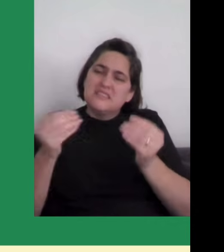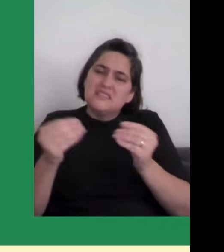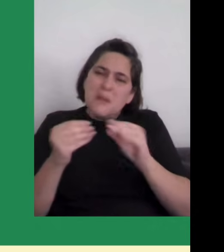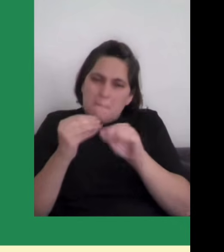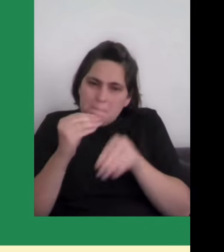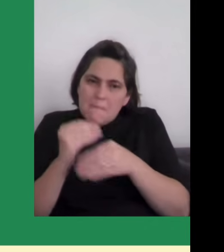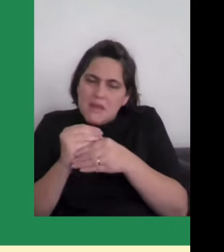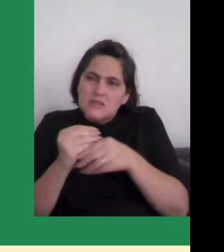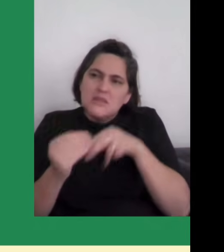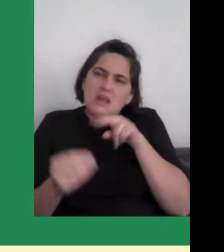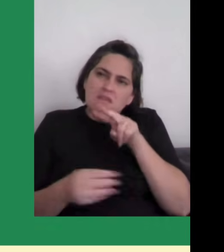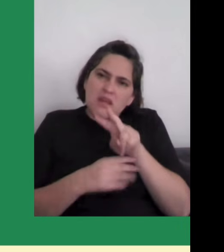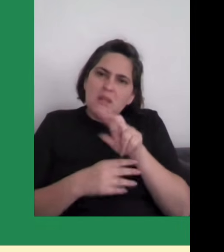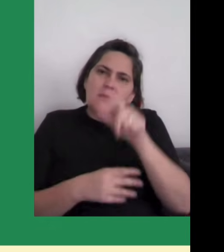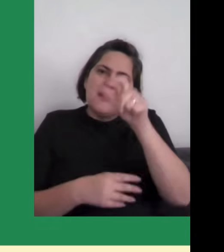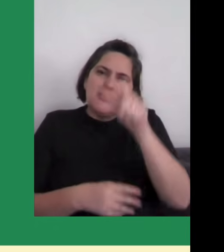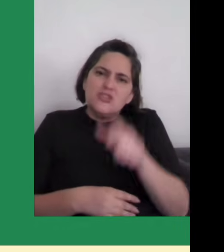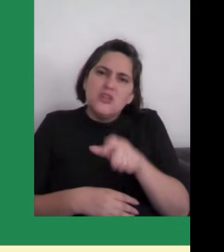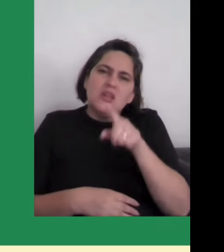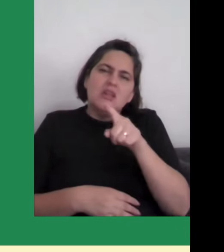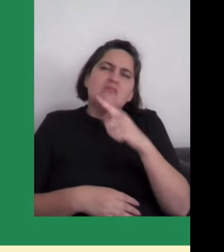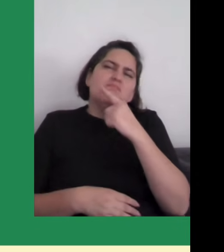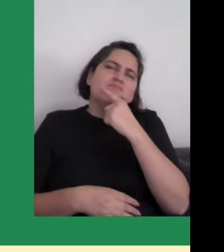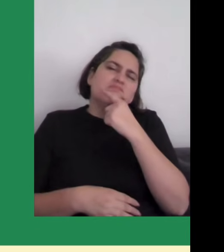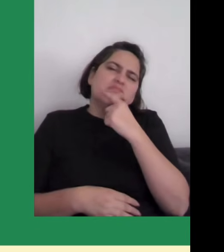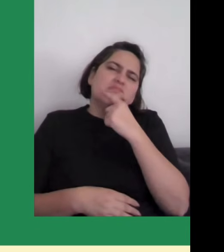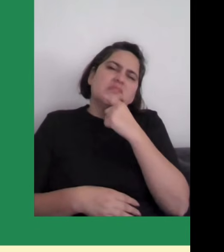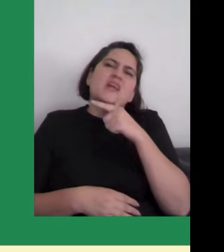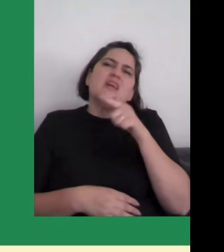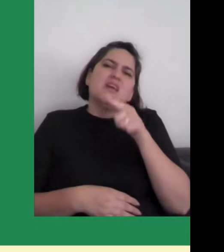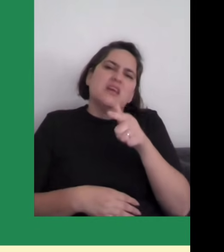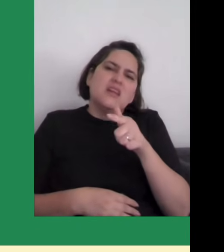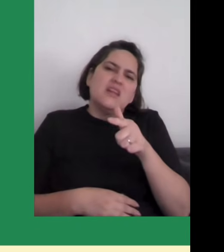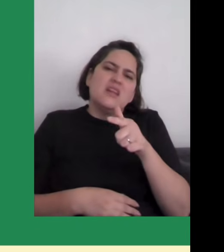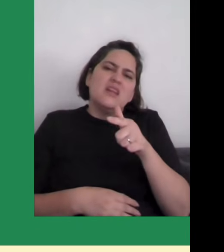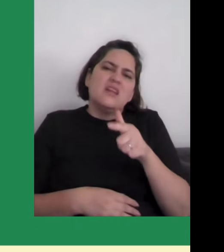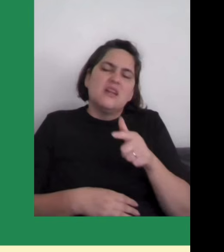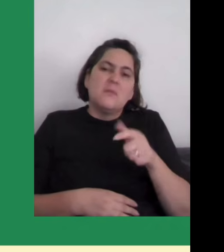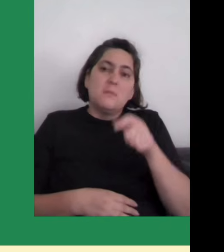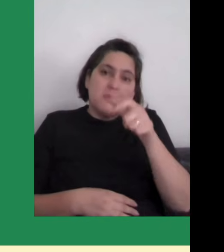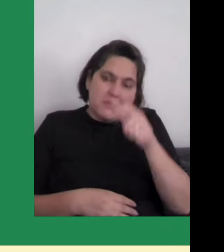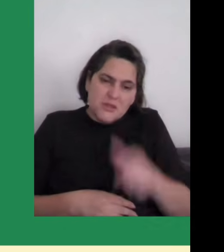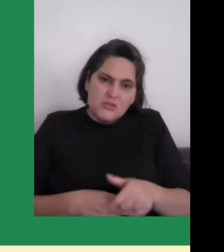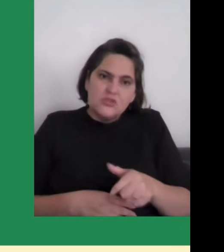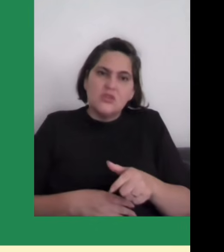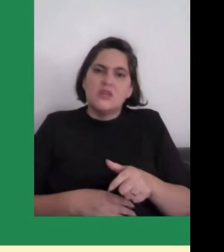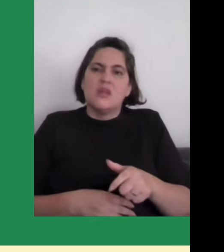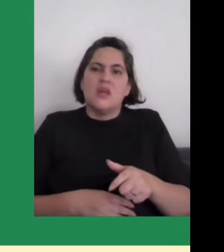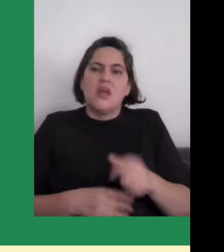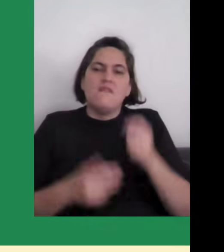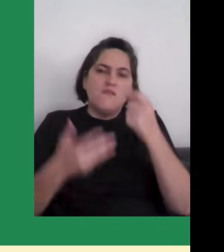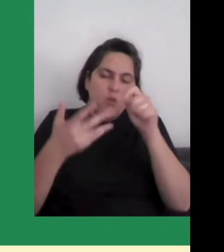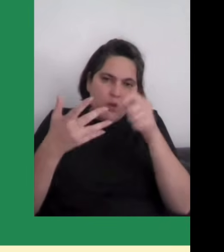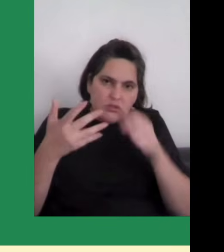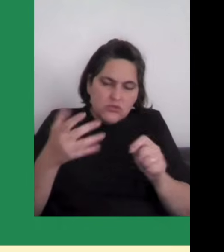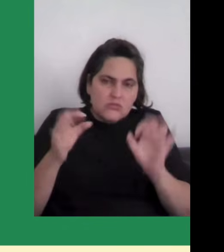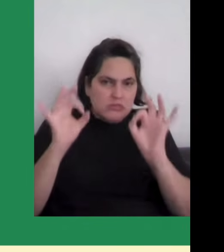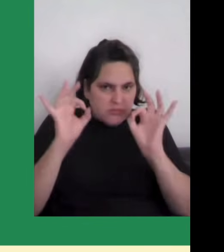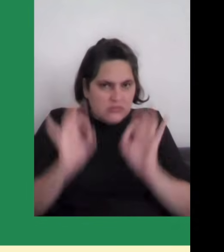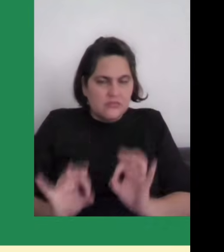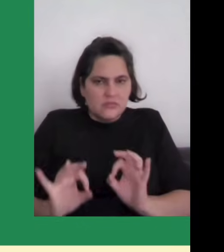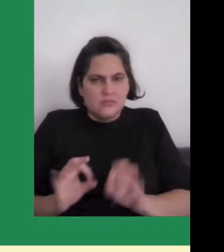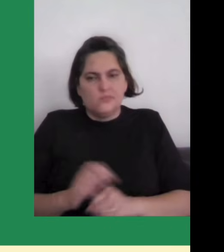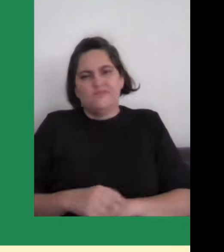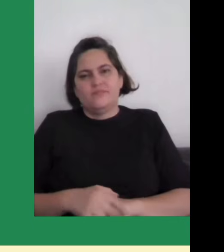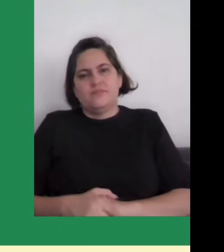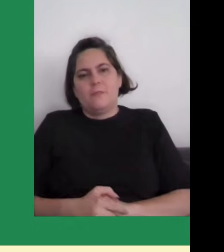se los pide a personas que uno tenga la certeza de su calidad, de la calidad de la evaluación. ¿Ya? Por lo tanto, no es